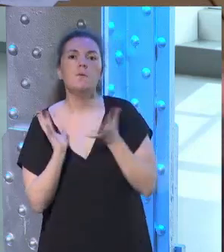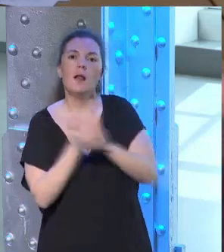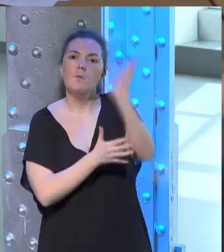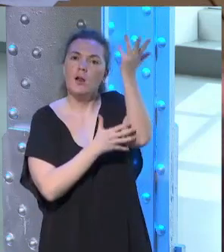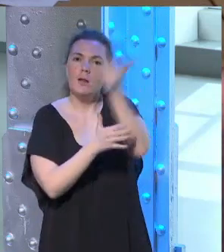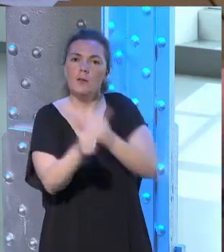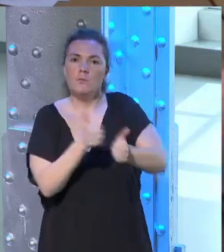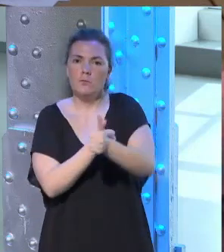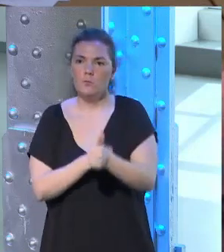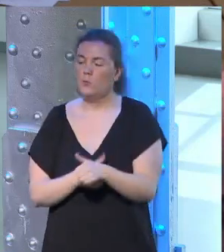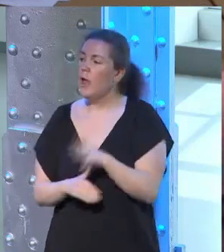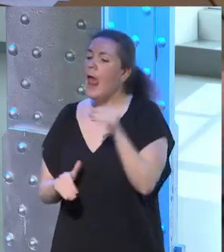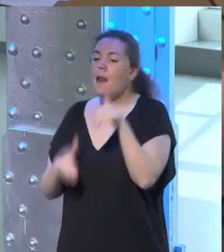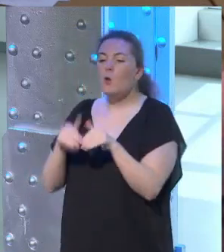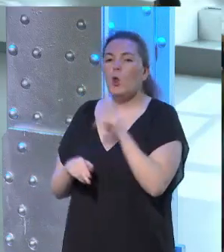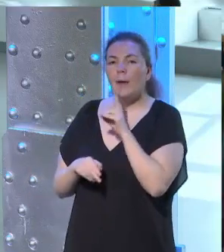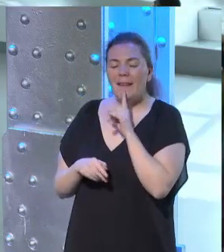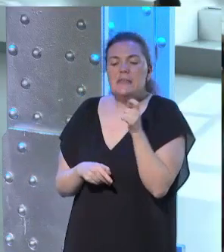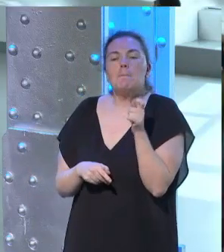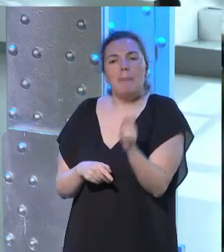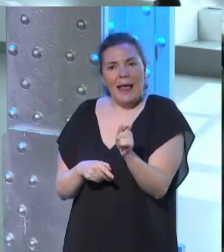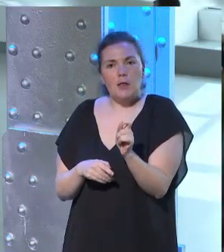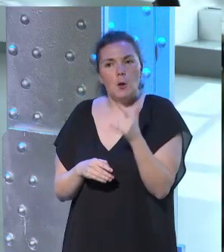por delante. El voto verde es pequeño pero creciente. Bueno,